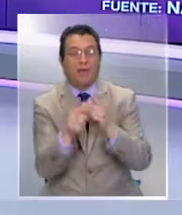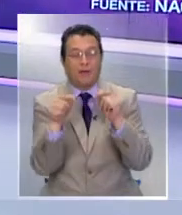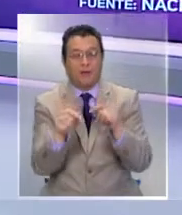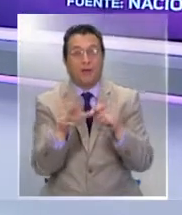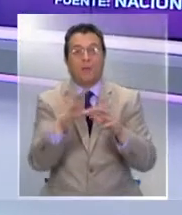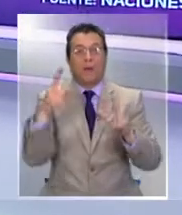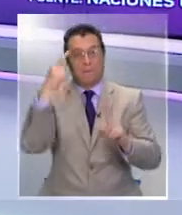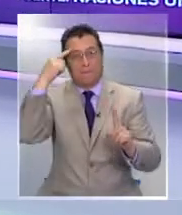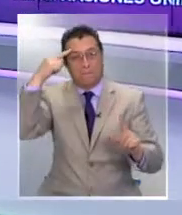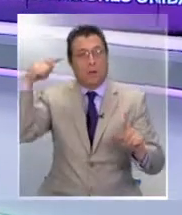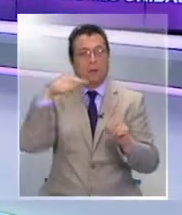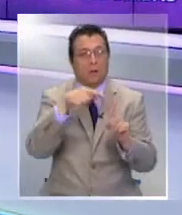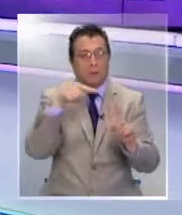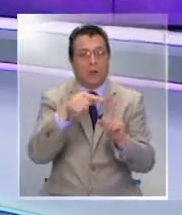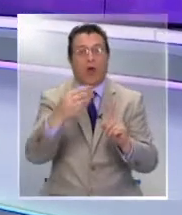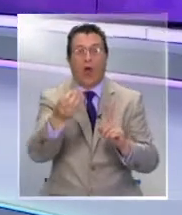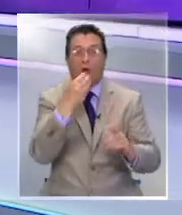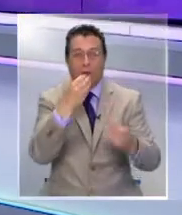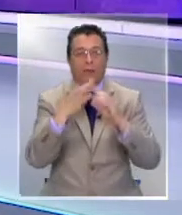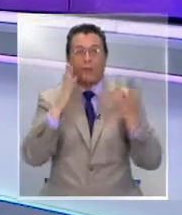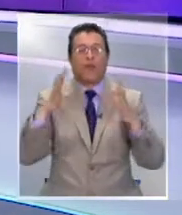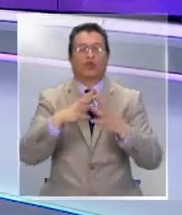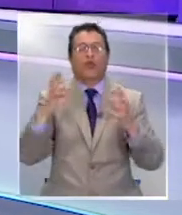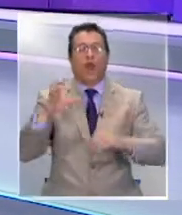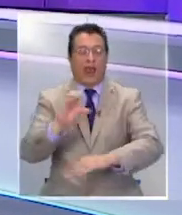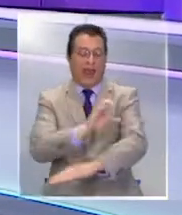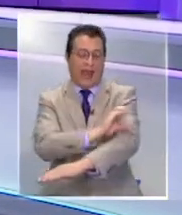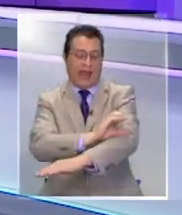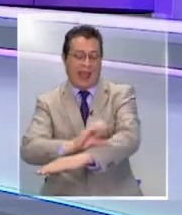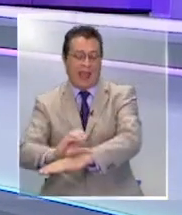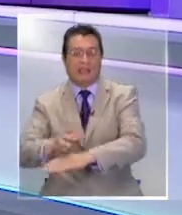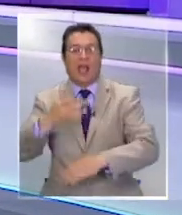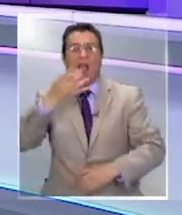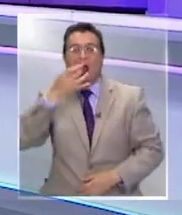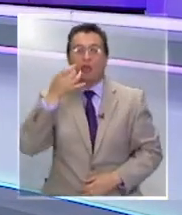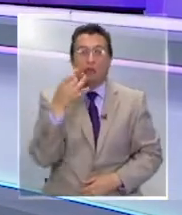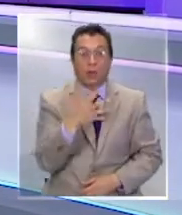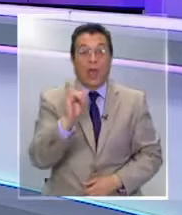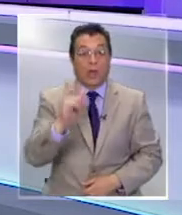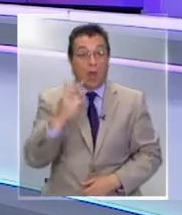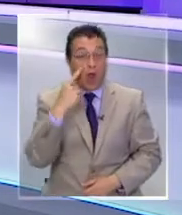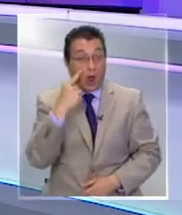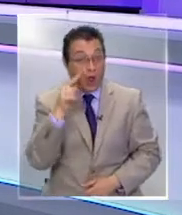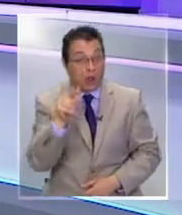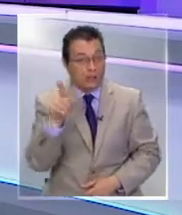una preferencia de altos contenidos en grasa azúcar y ojos también la sal